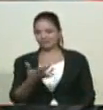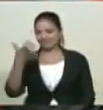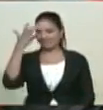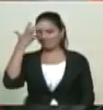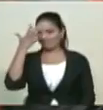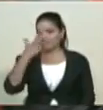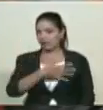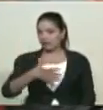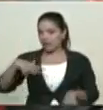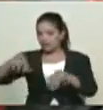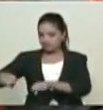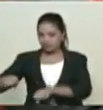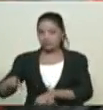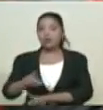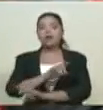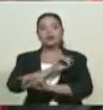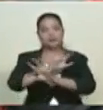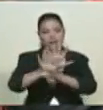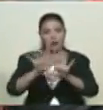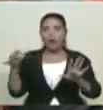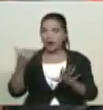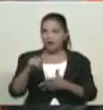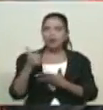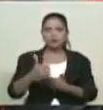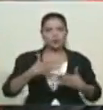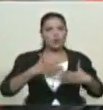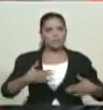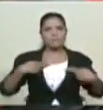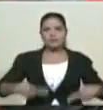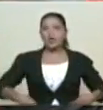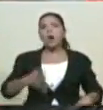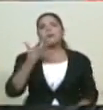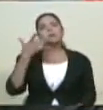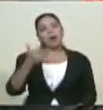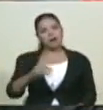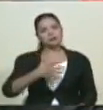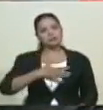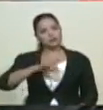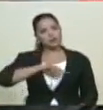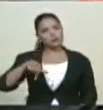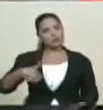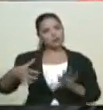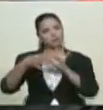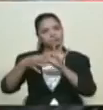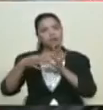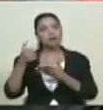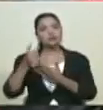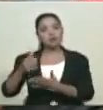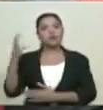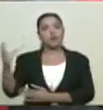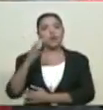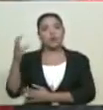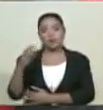pueblo. Ahora, hay canales humanitarios que funcionan de facto. Por ejemplo, el canal humanitario que tenemos nosotros ayudando a Colombia desde